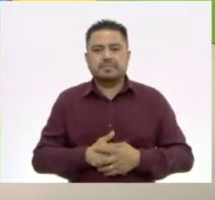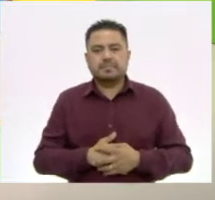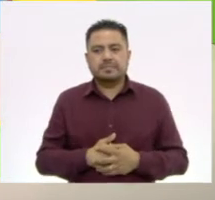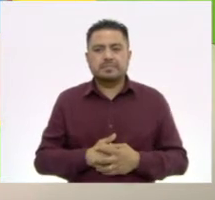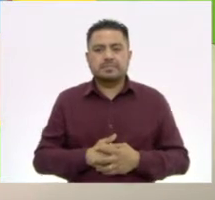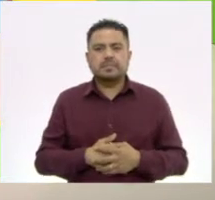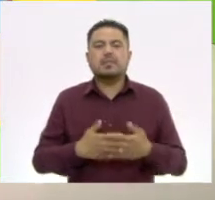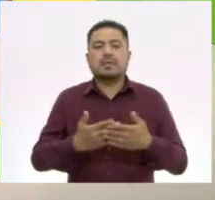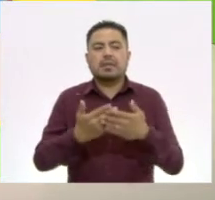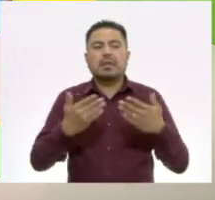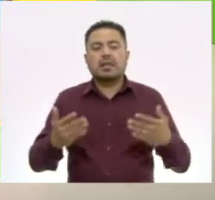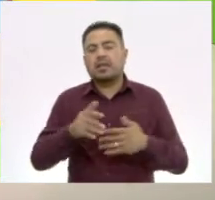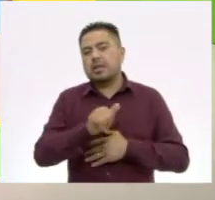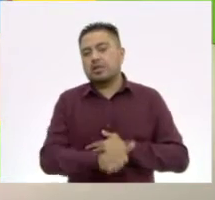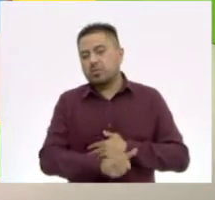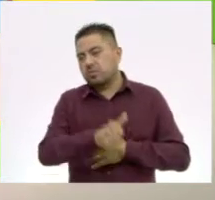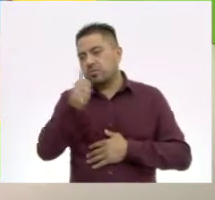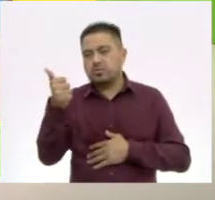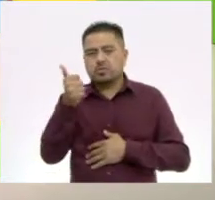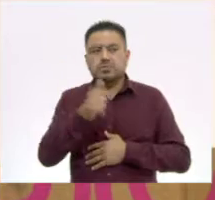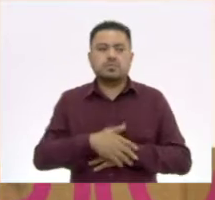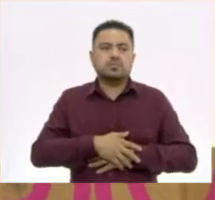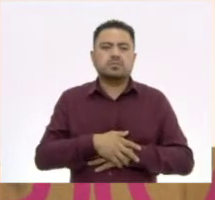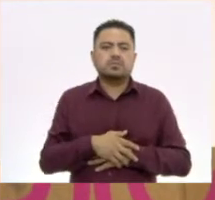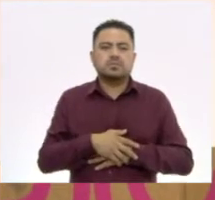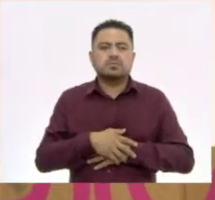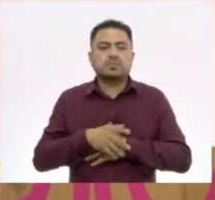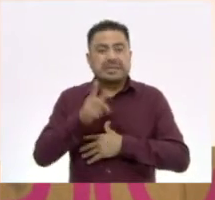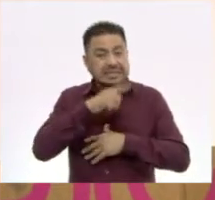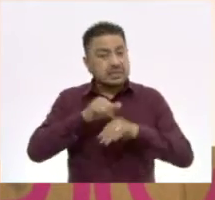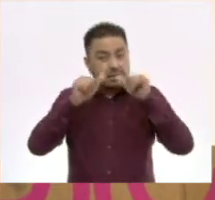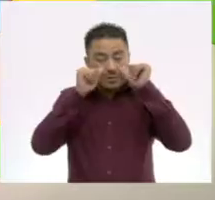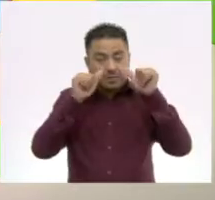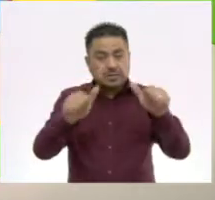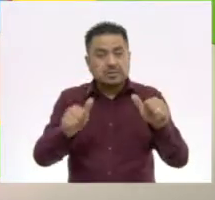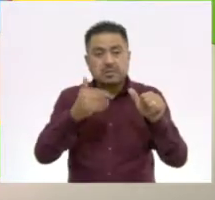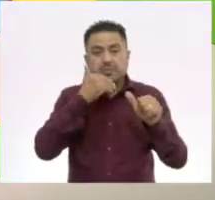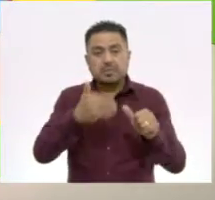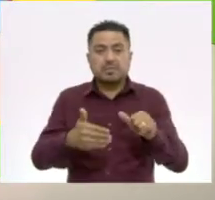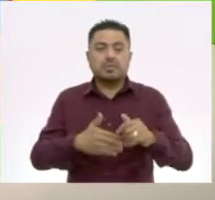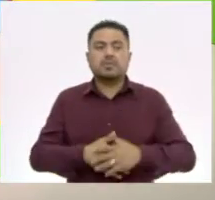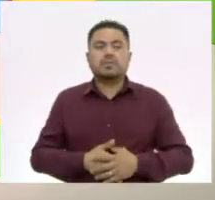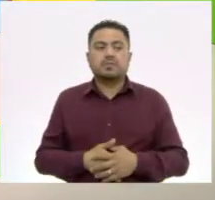vamos con el siguiente con la atenta e